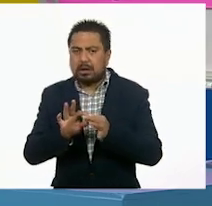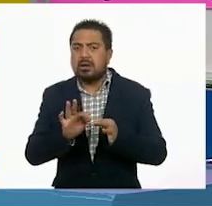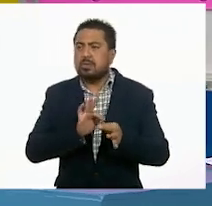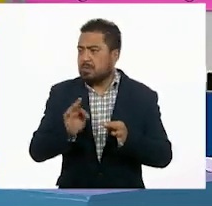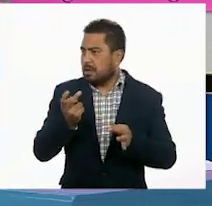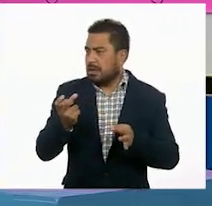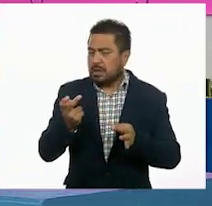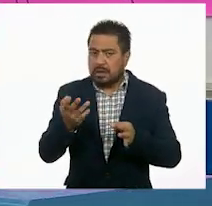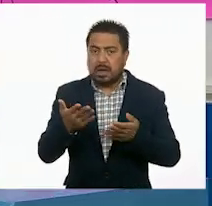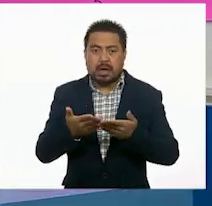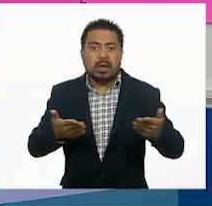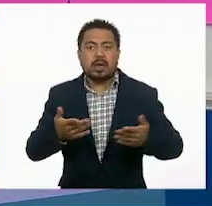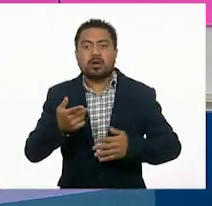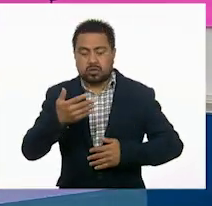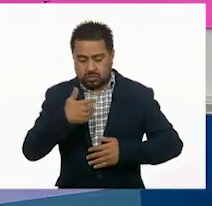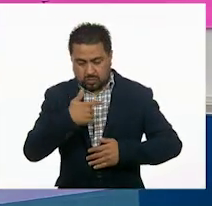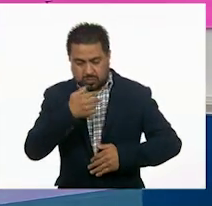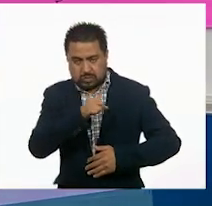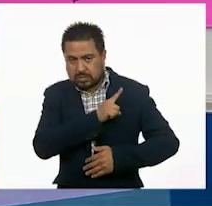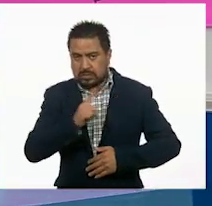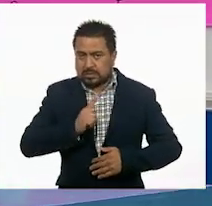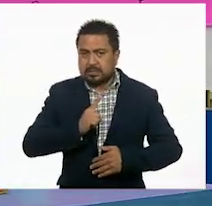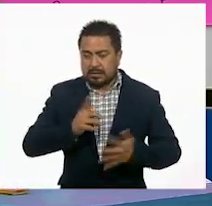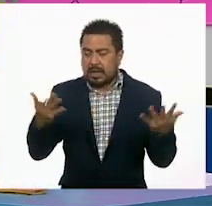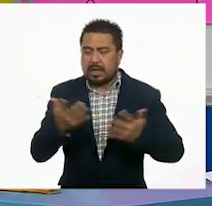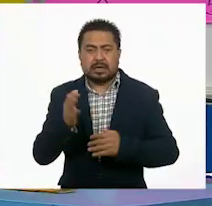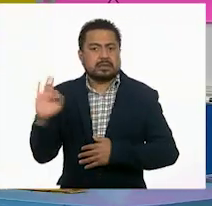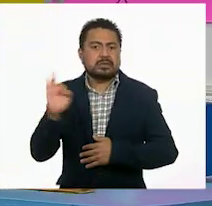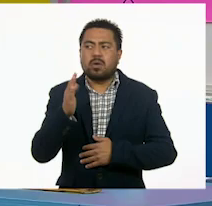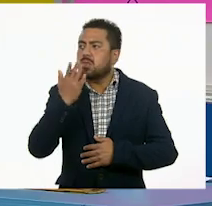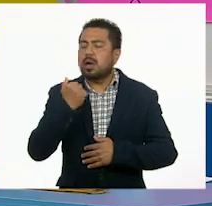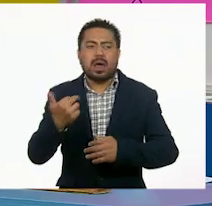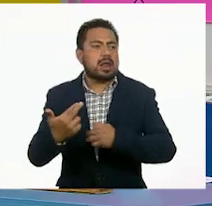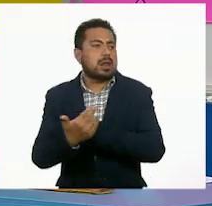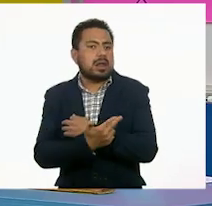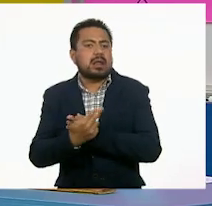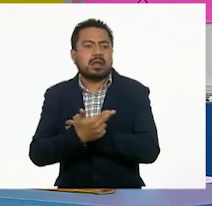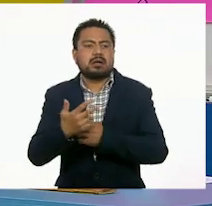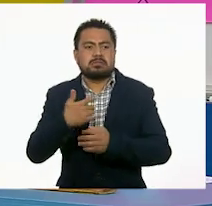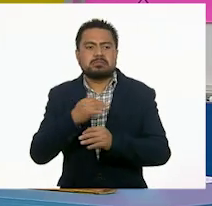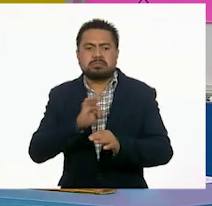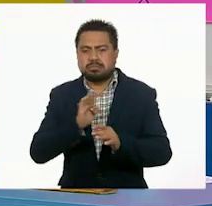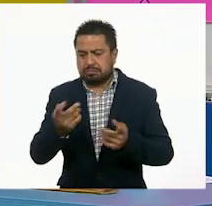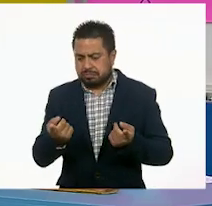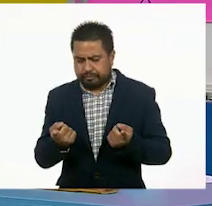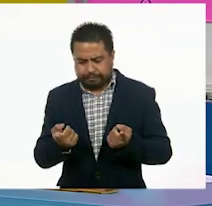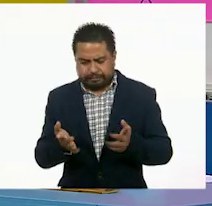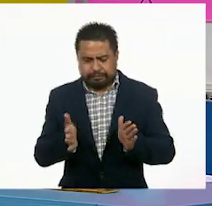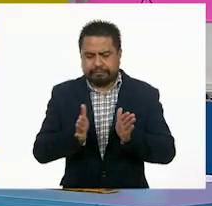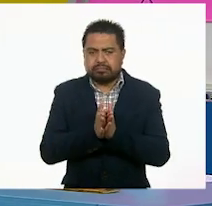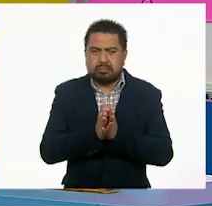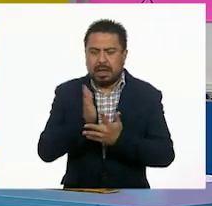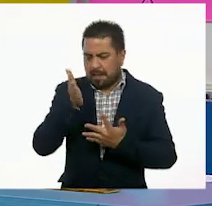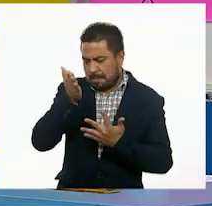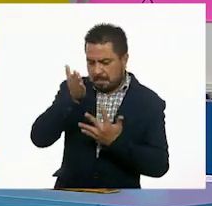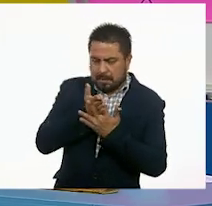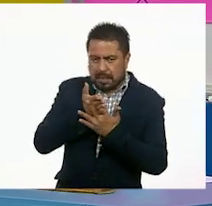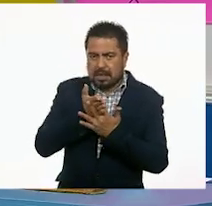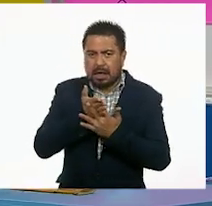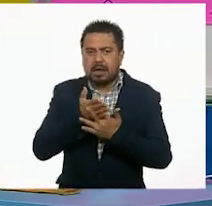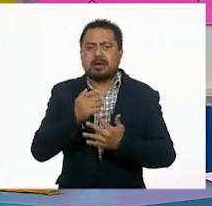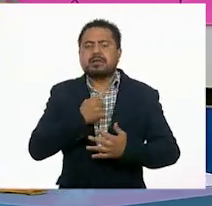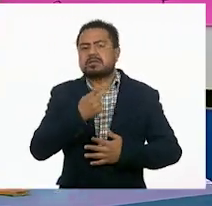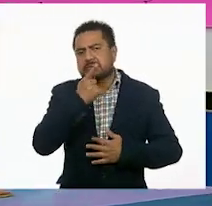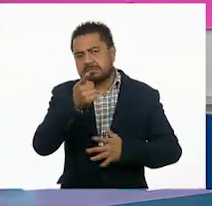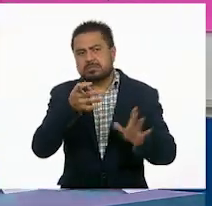posible. Entonces, lo que yo tendría que hacer, tal vez, si no tengo mi regla, pues doblarla a la mitad y